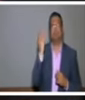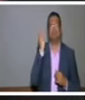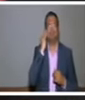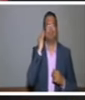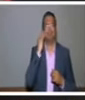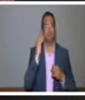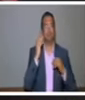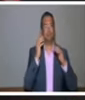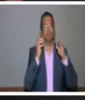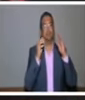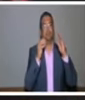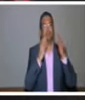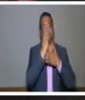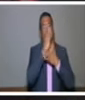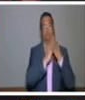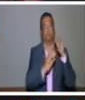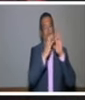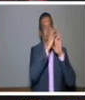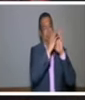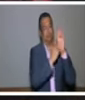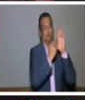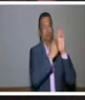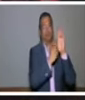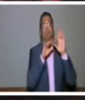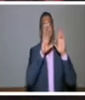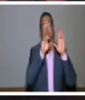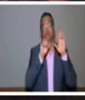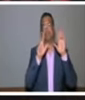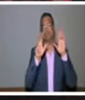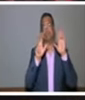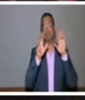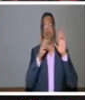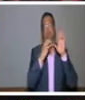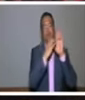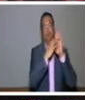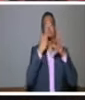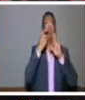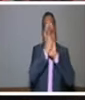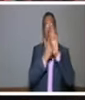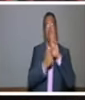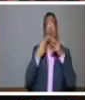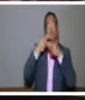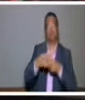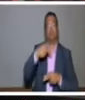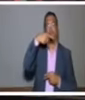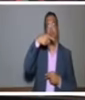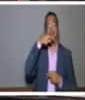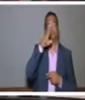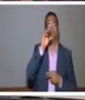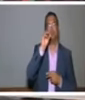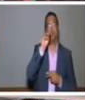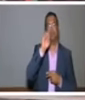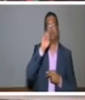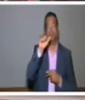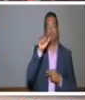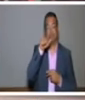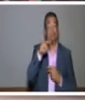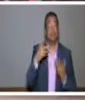sección 503 de la Ley Promesa provee para que se identifiquen proyectos críticos que deben ser puestos en